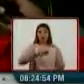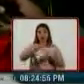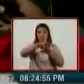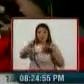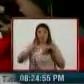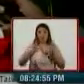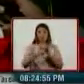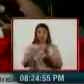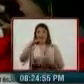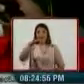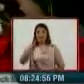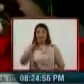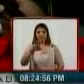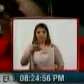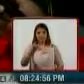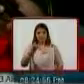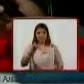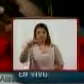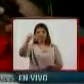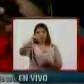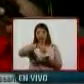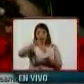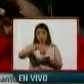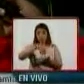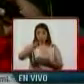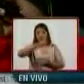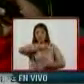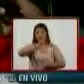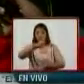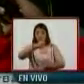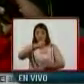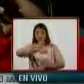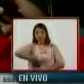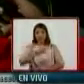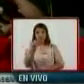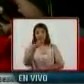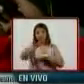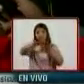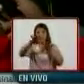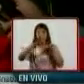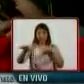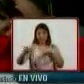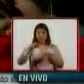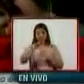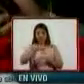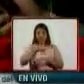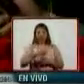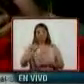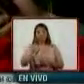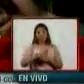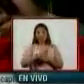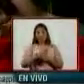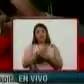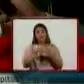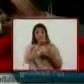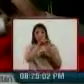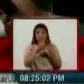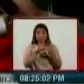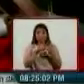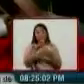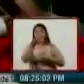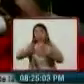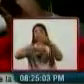San Diego del estado Carabobo como el director general de la Policía Municipal de San Diego deberán exponer